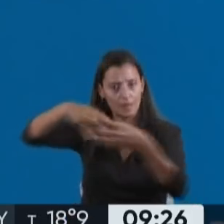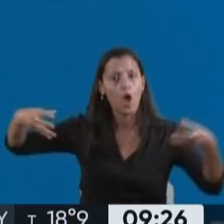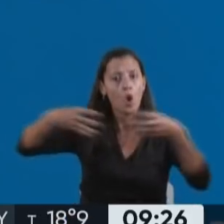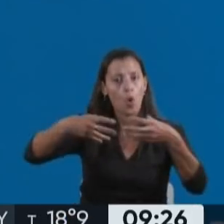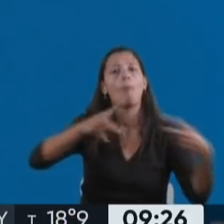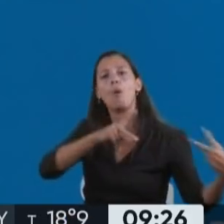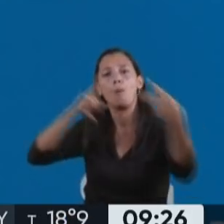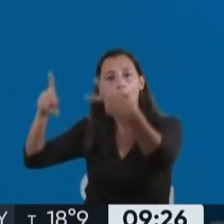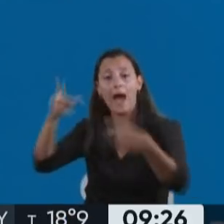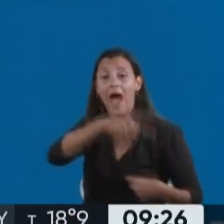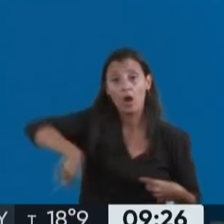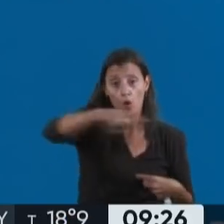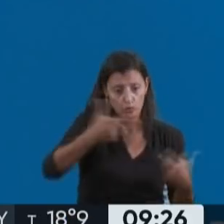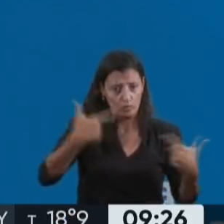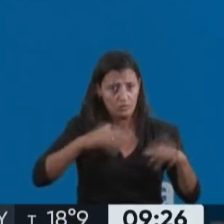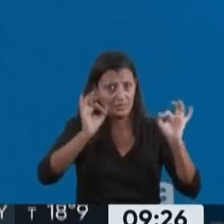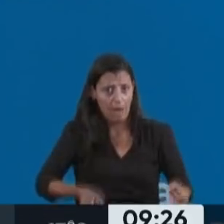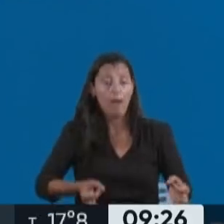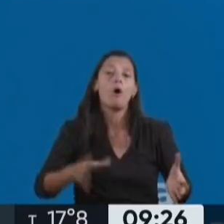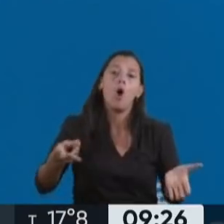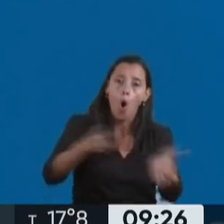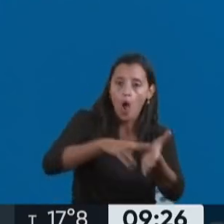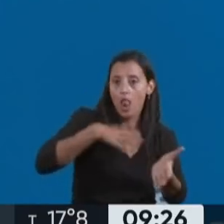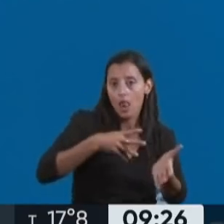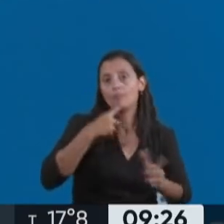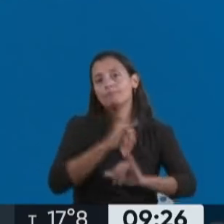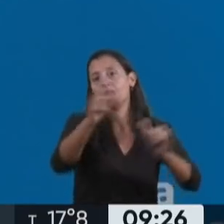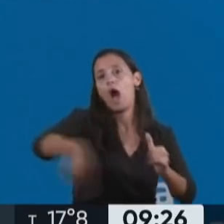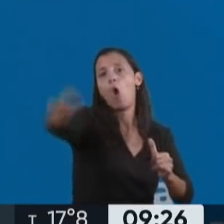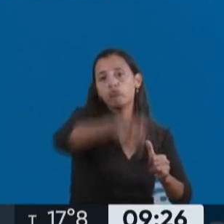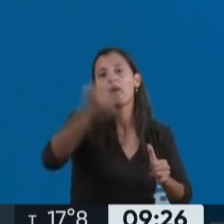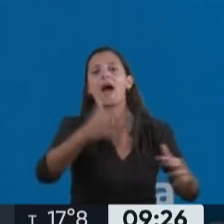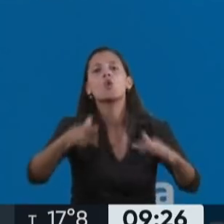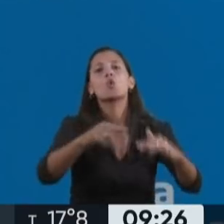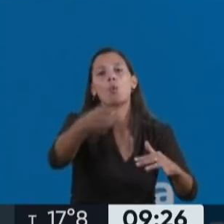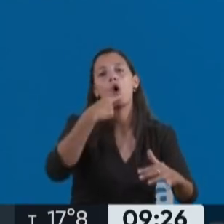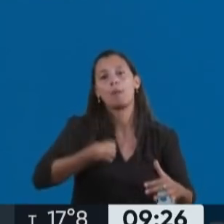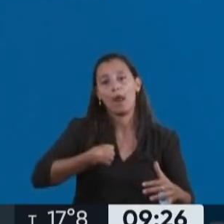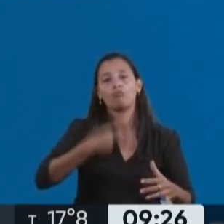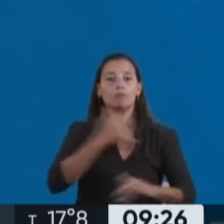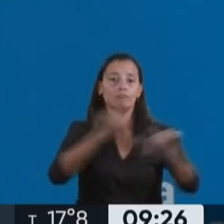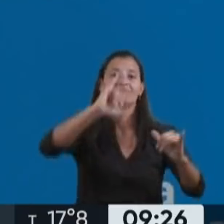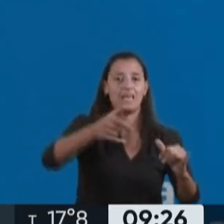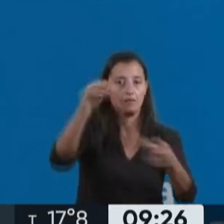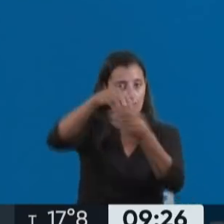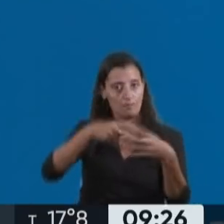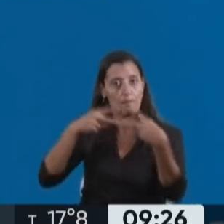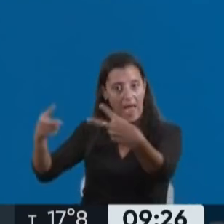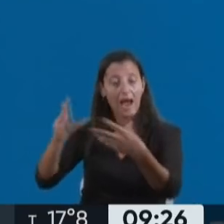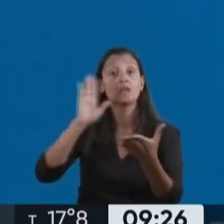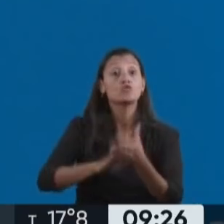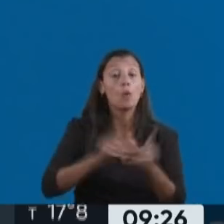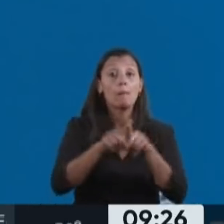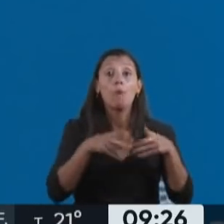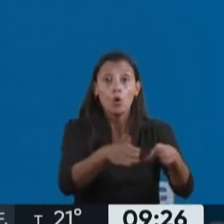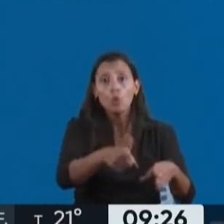comitiva. Nosotros nunca lo tuvimos en duda, pero volvimos a confirmarlo por las informaciones periodísticas que ustedes mismos nos acercaban. Y con respecto a la ruta de la seda, es